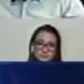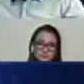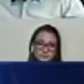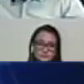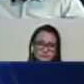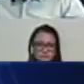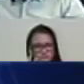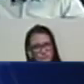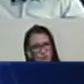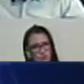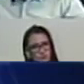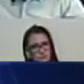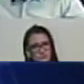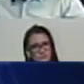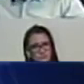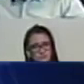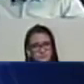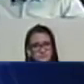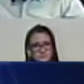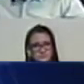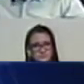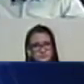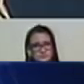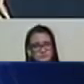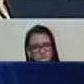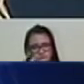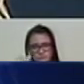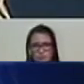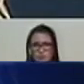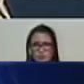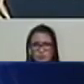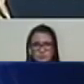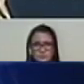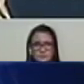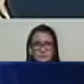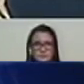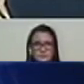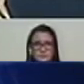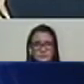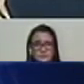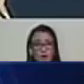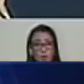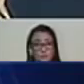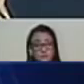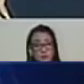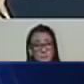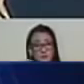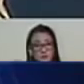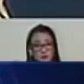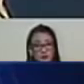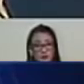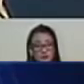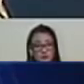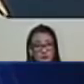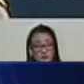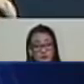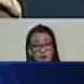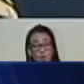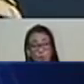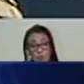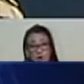De eso, a mí me parece un exabrupto que alguien proponga un retiro de la candidatura de Falcón a estas alturas del juego, cuando ya